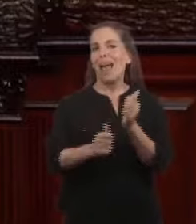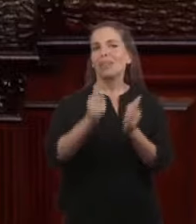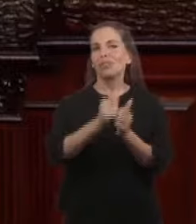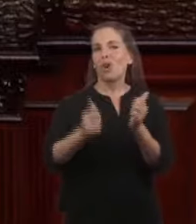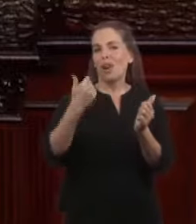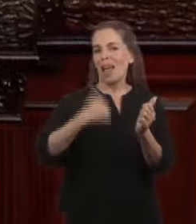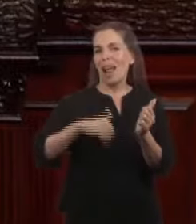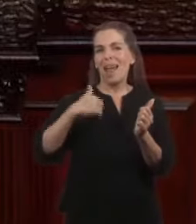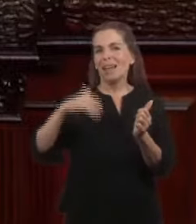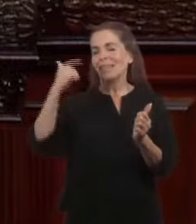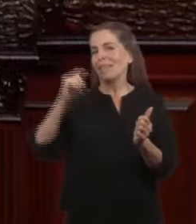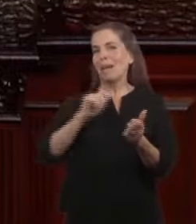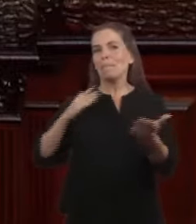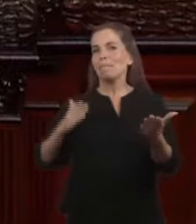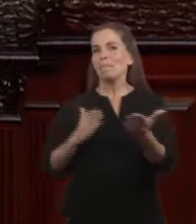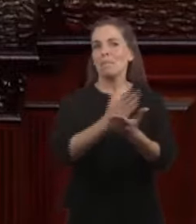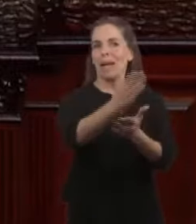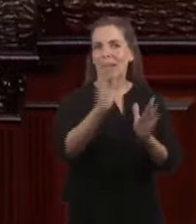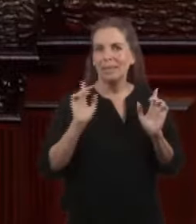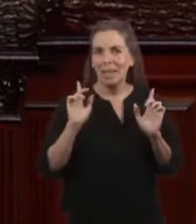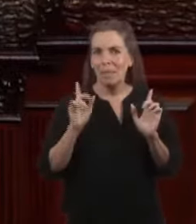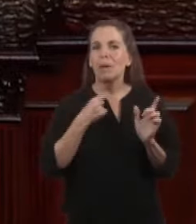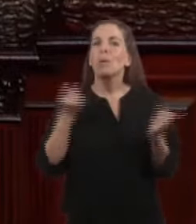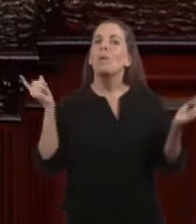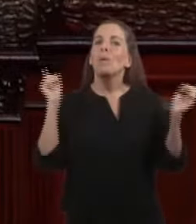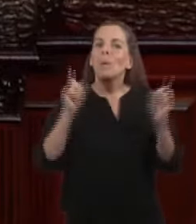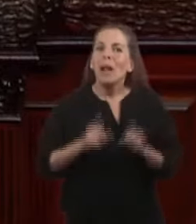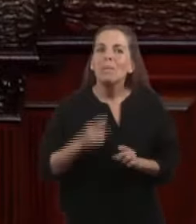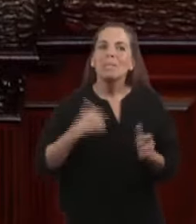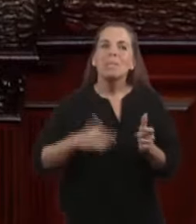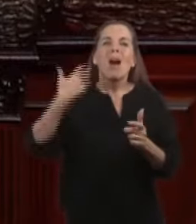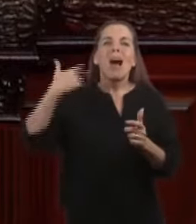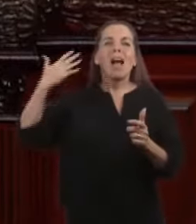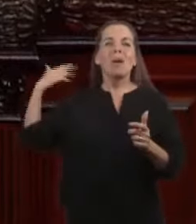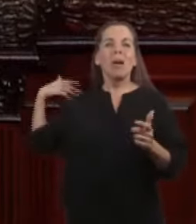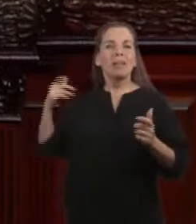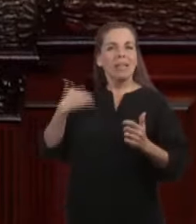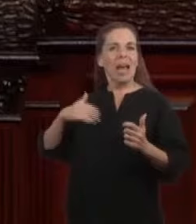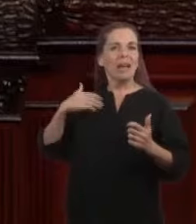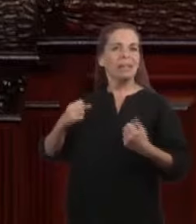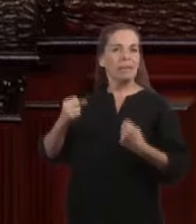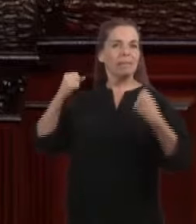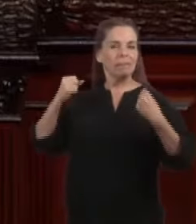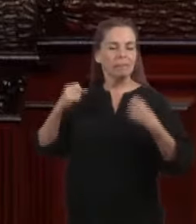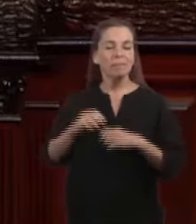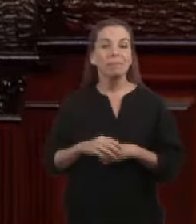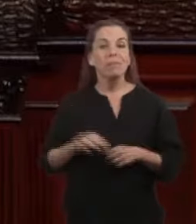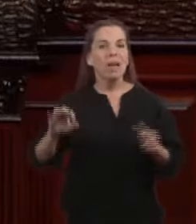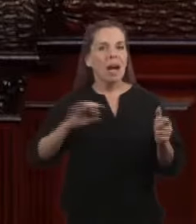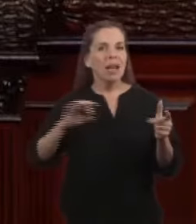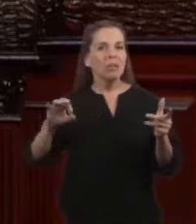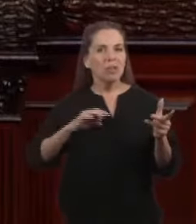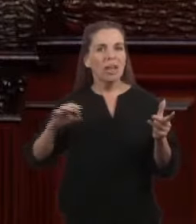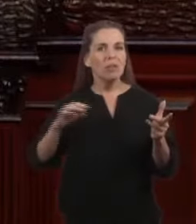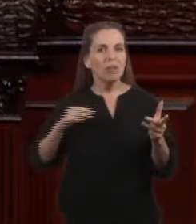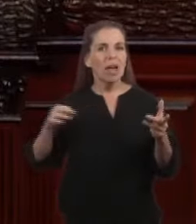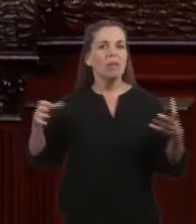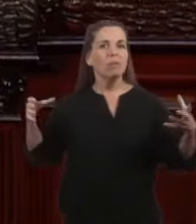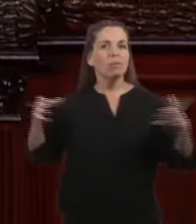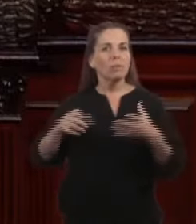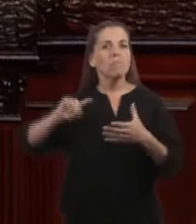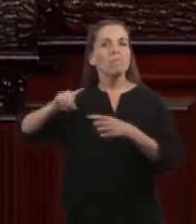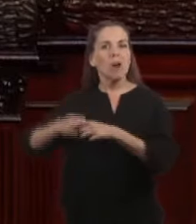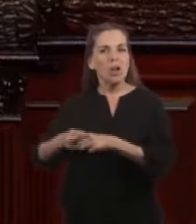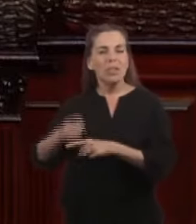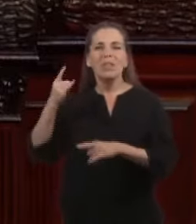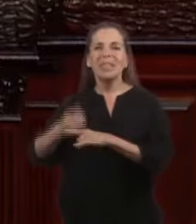a hacer la Argentina grande que alguna vez fuimos después de años donde la clase política vivió poniendo cepos a las